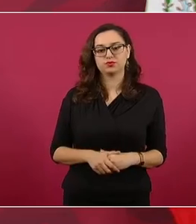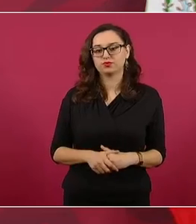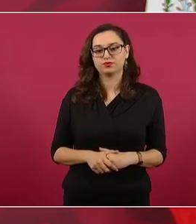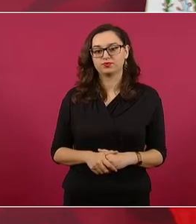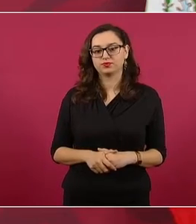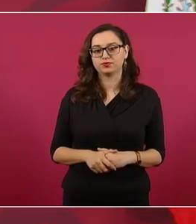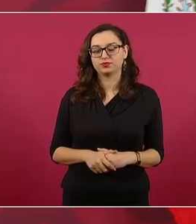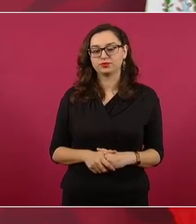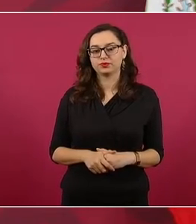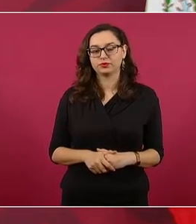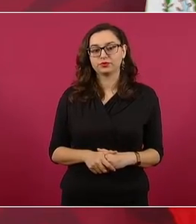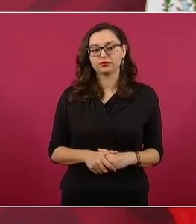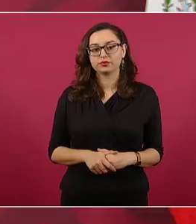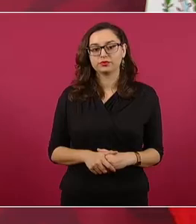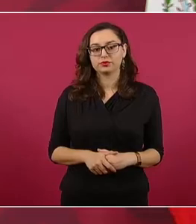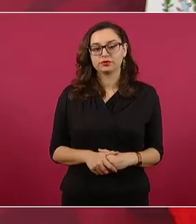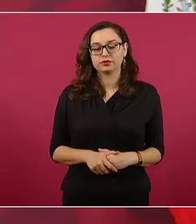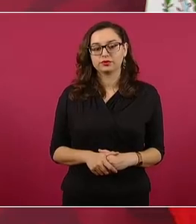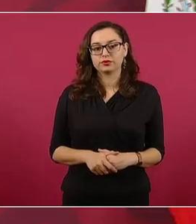que